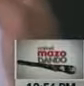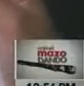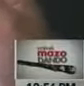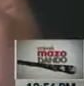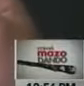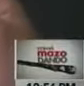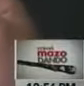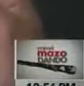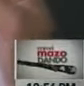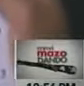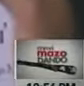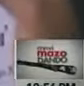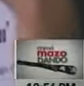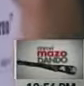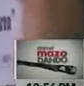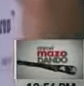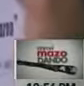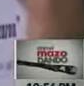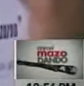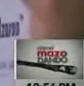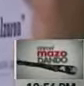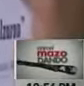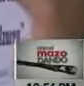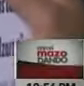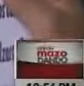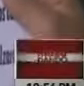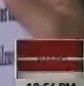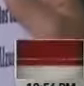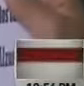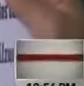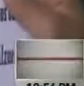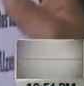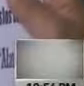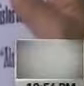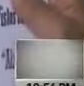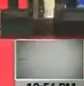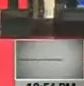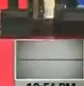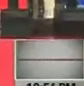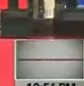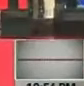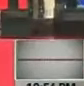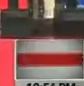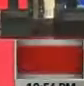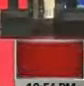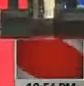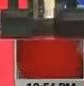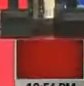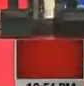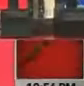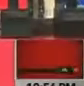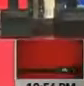o muerto, preferiblemente muerto. Cuarta República.